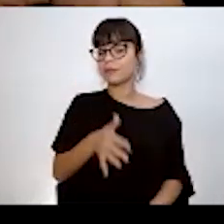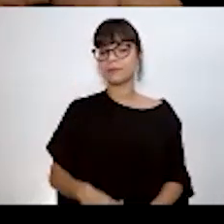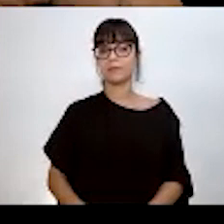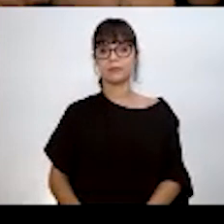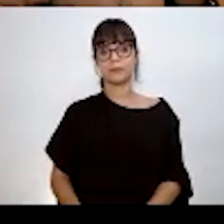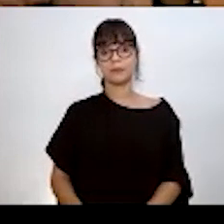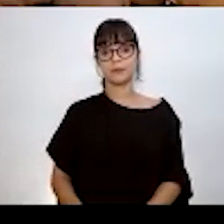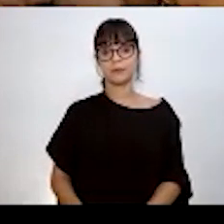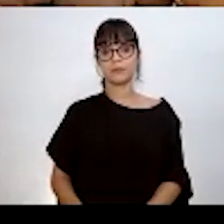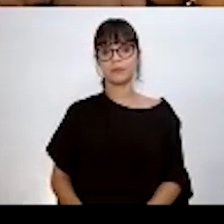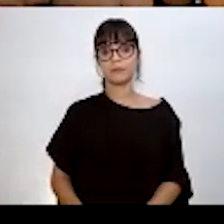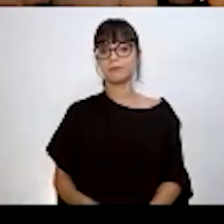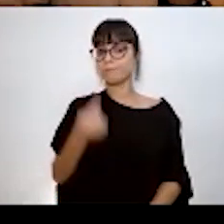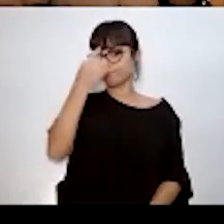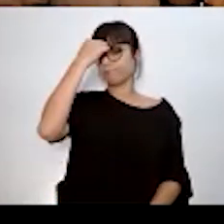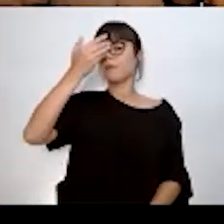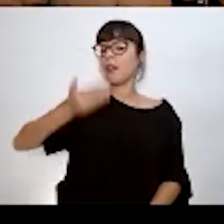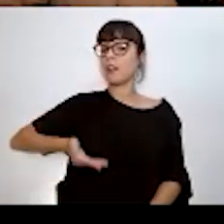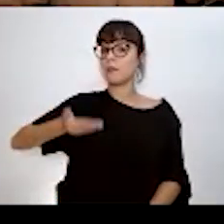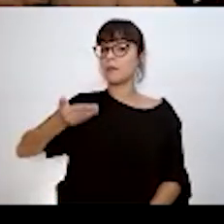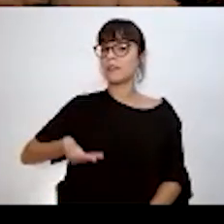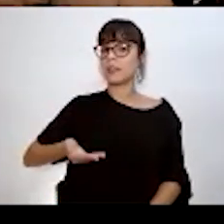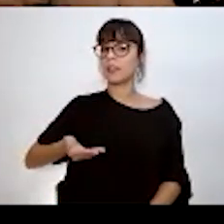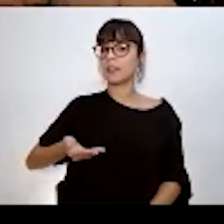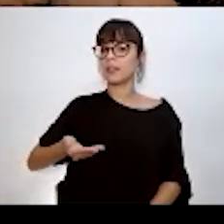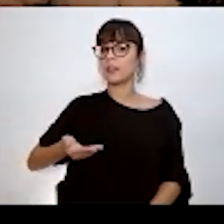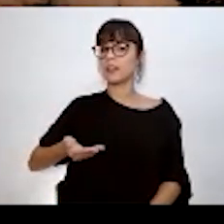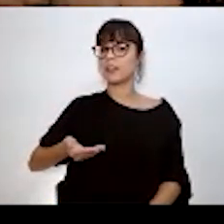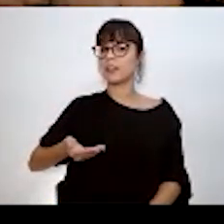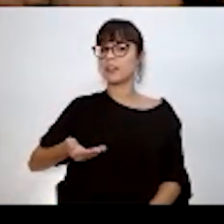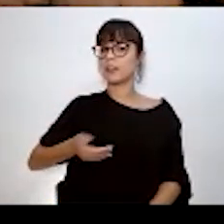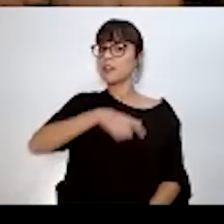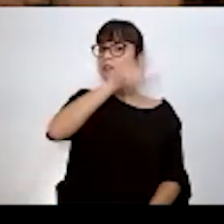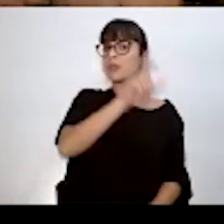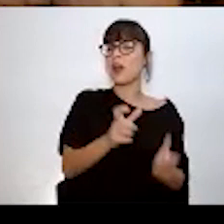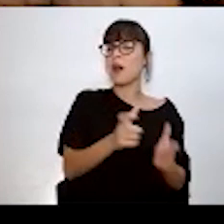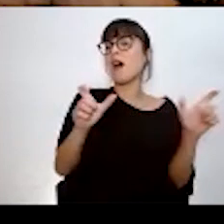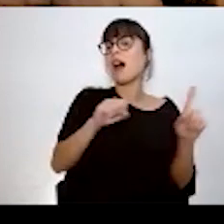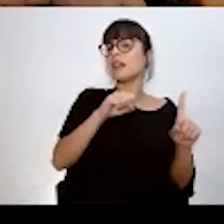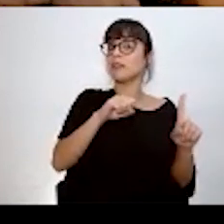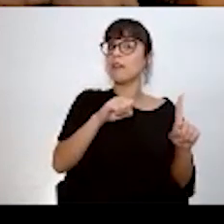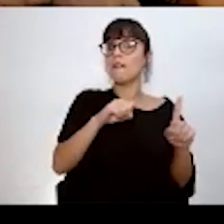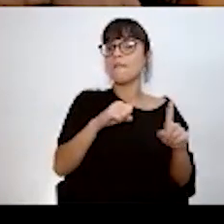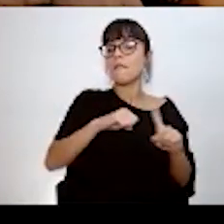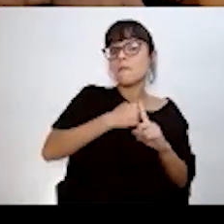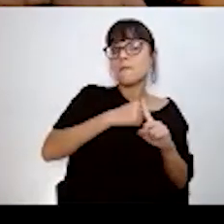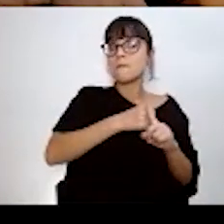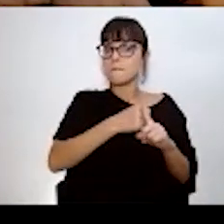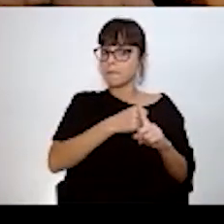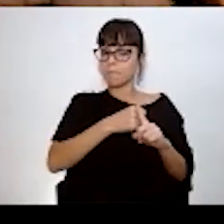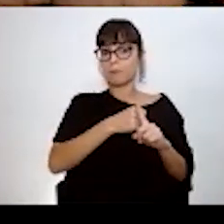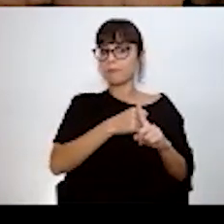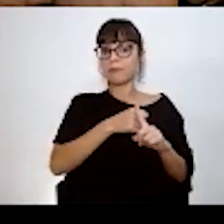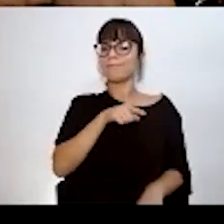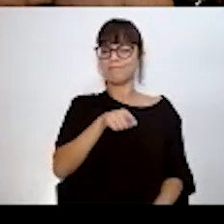presente, es que en ninguno de los dos casos parece que es la presión demográfica, que es uno de los argumentos que se suele utilizar en muchos